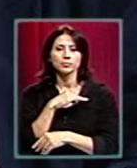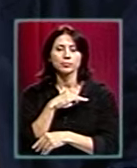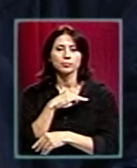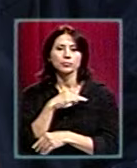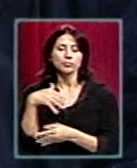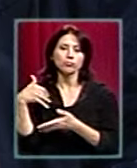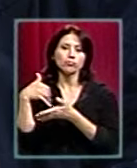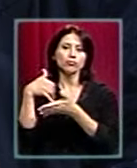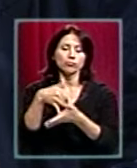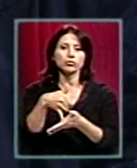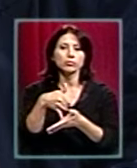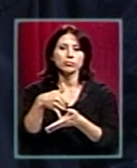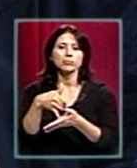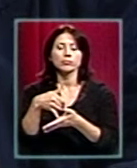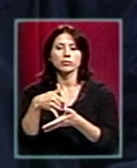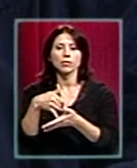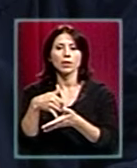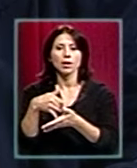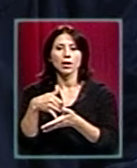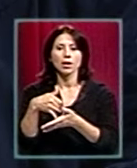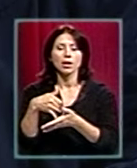el premio